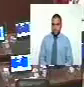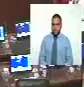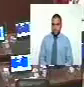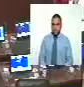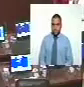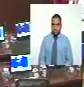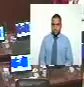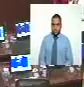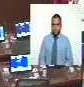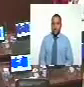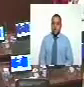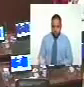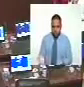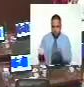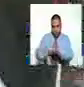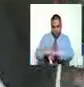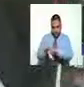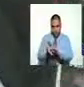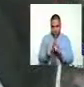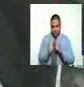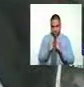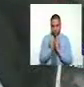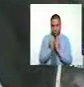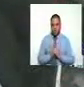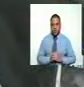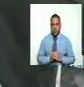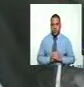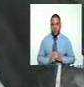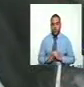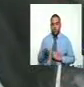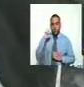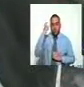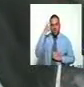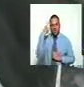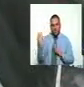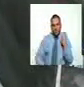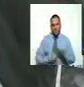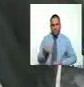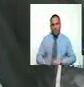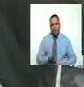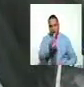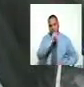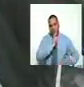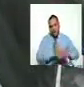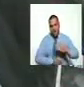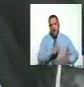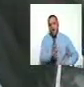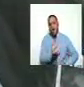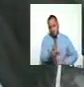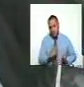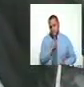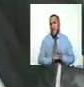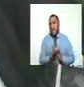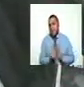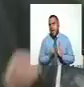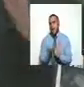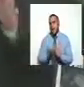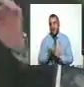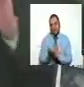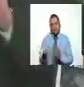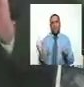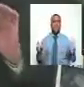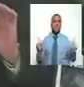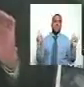A ver, termine, senador. El gobierno, en medio de su derroche y corrupción, solo amenaza con sus impuestos o pretexto de la paz.